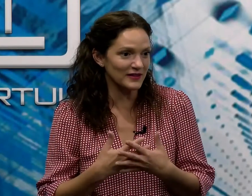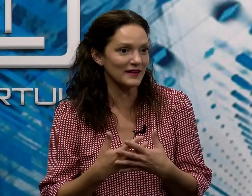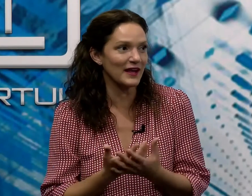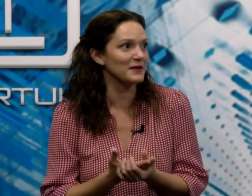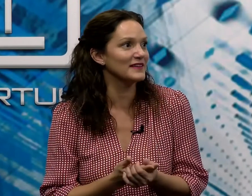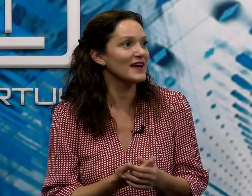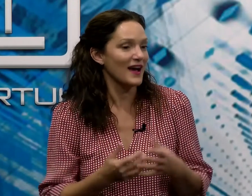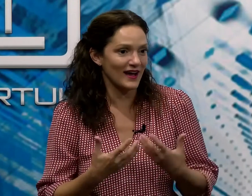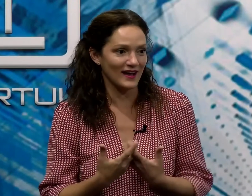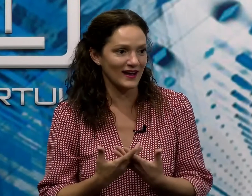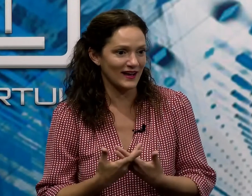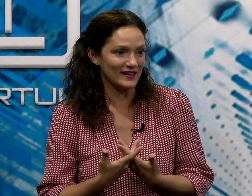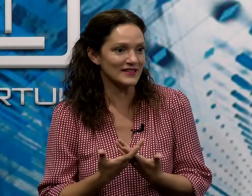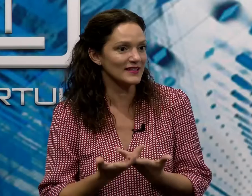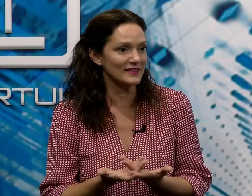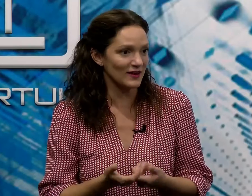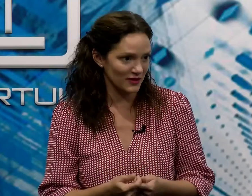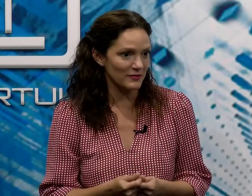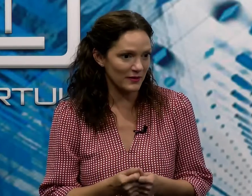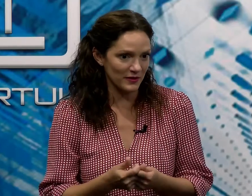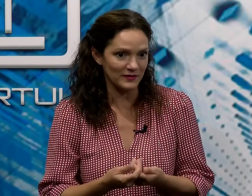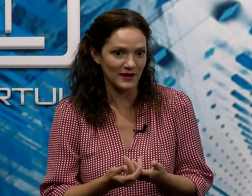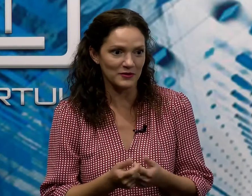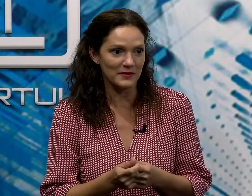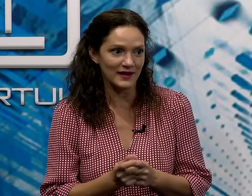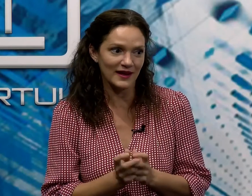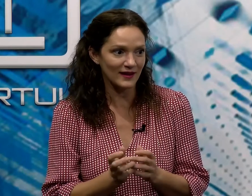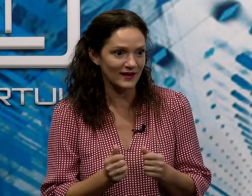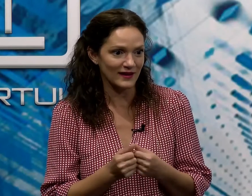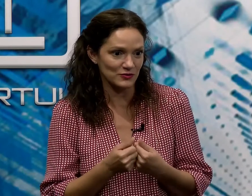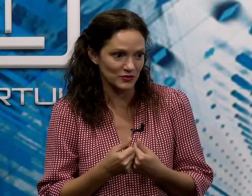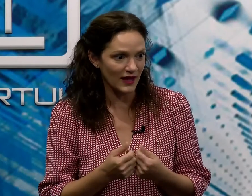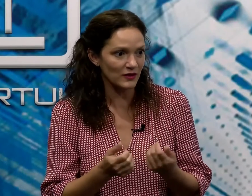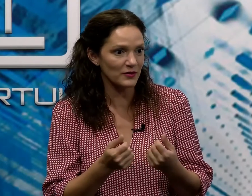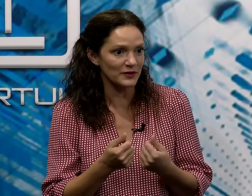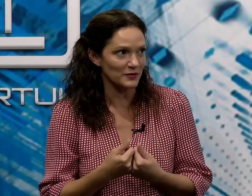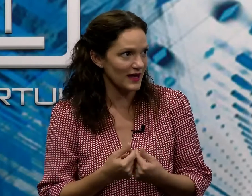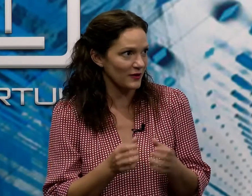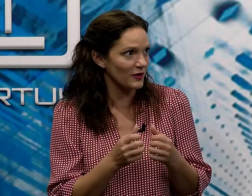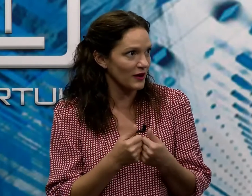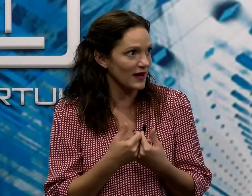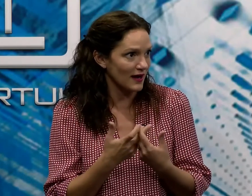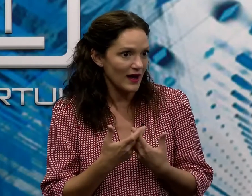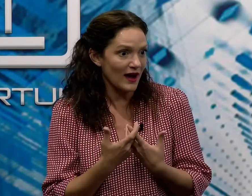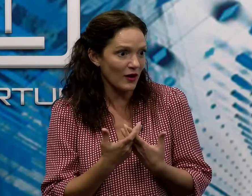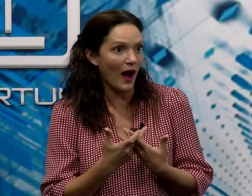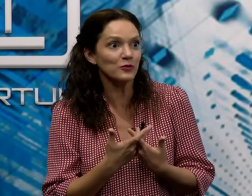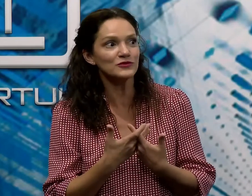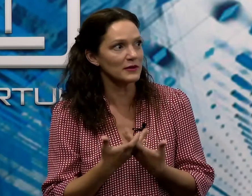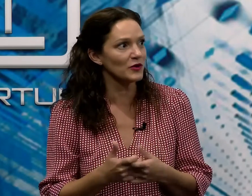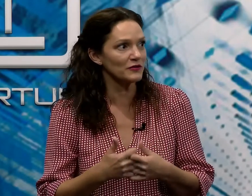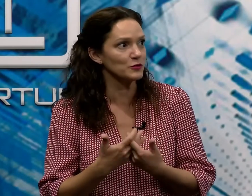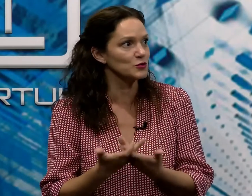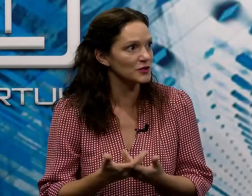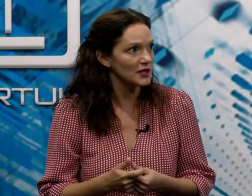dedican mayoritariamente a hacer sentir a los demás, pues de alguna manera asustados, vinculados a